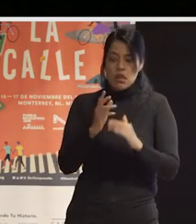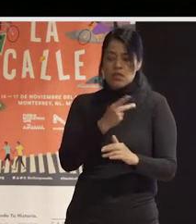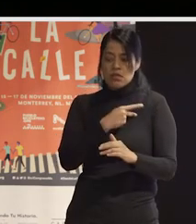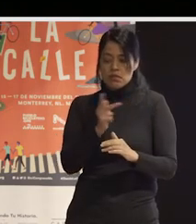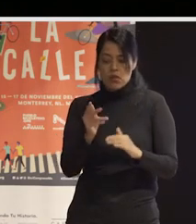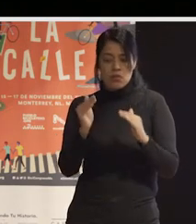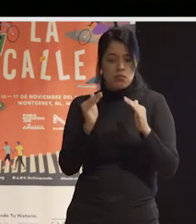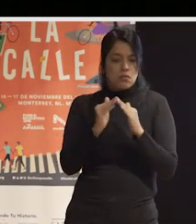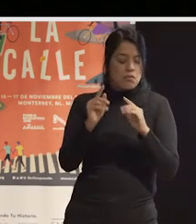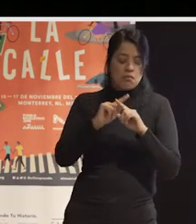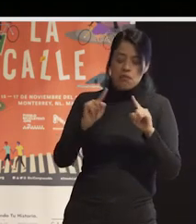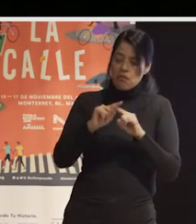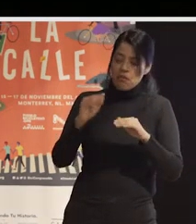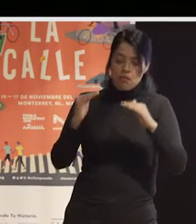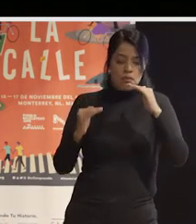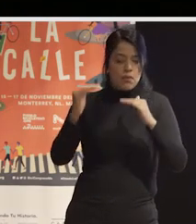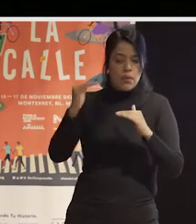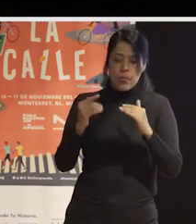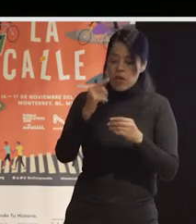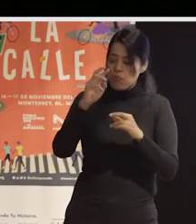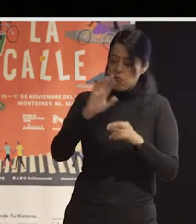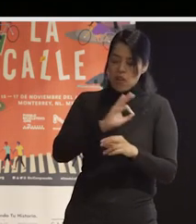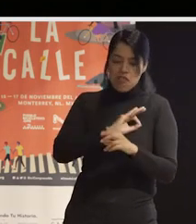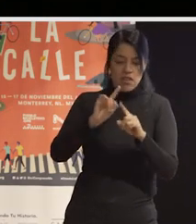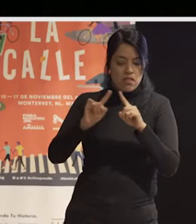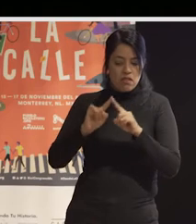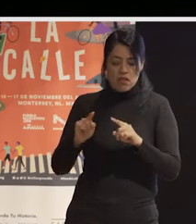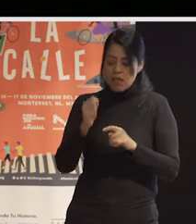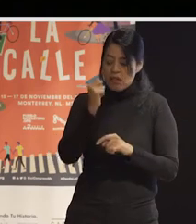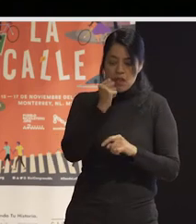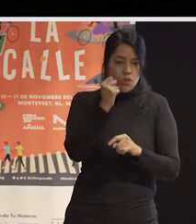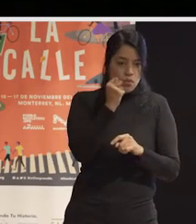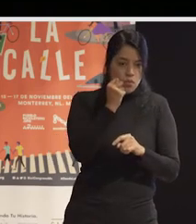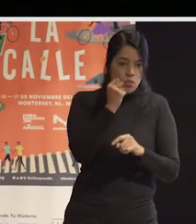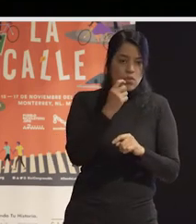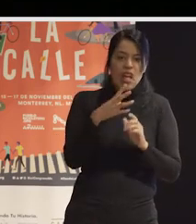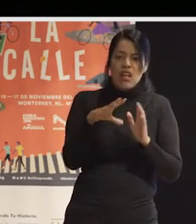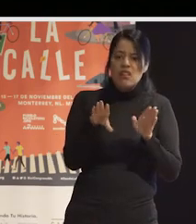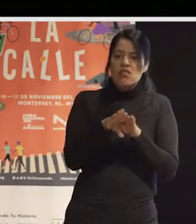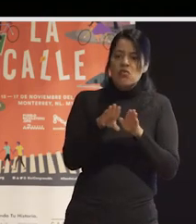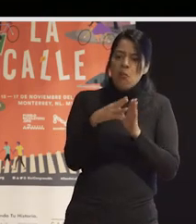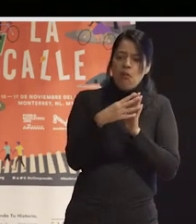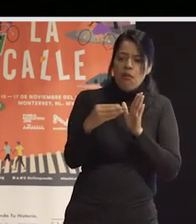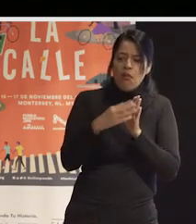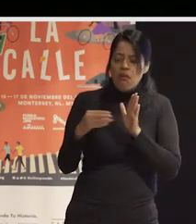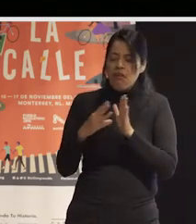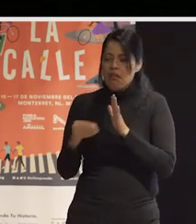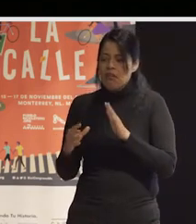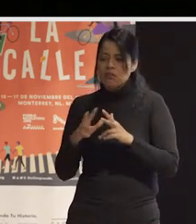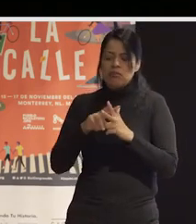casas de gente de todas todas las creencias no importa es pues una es una epidemia claro de